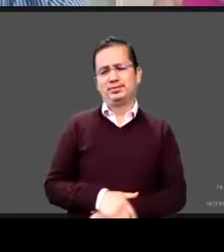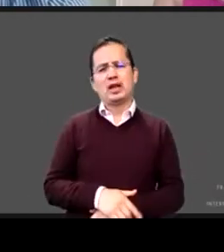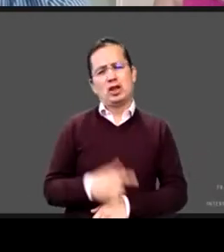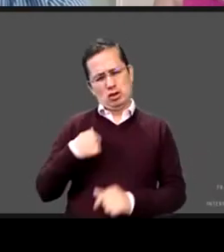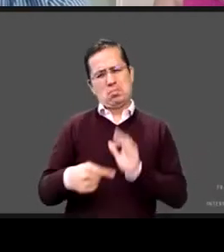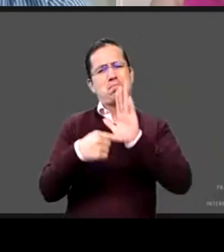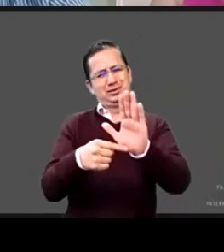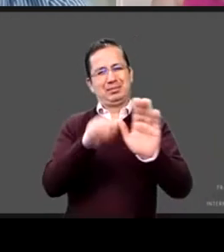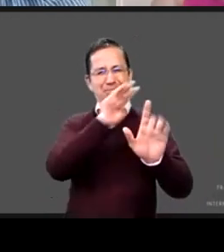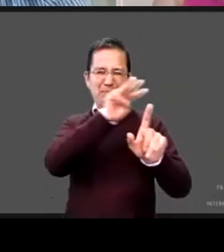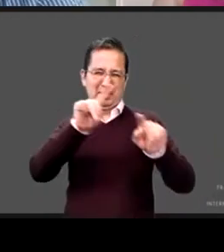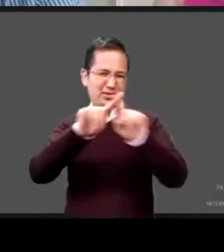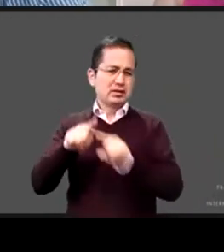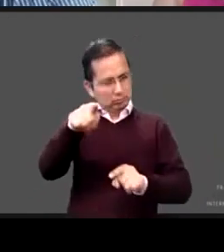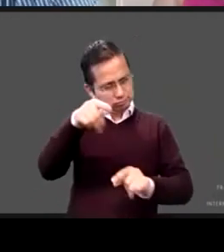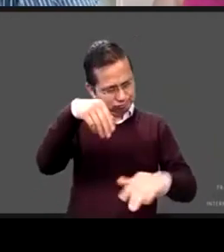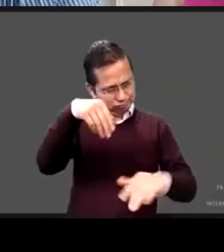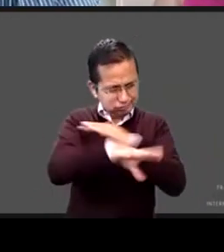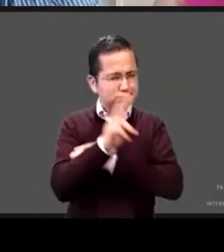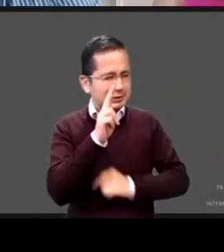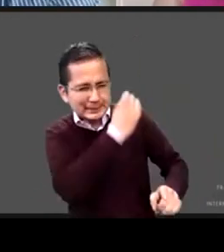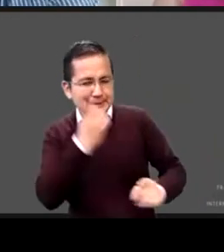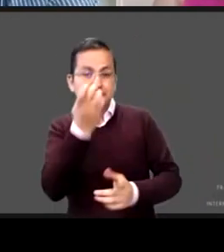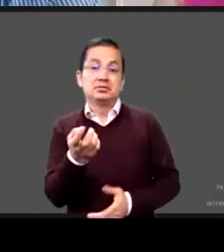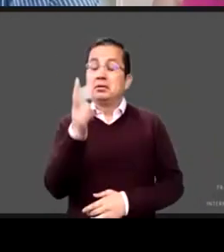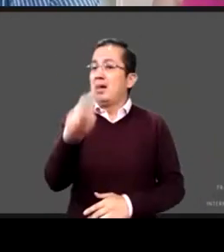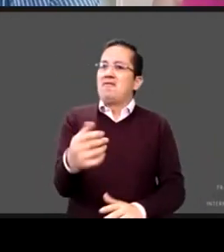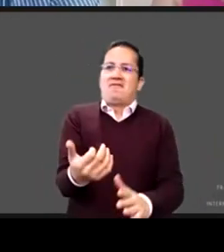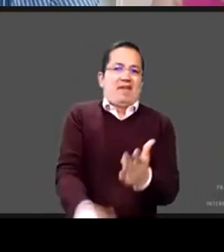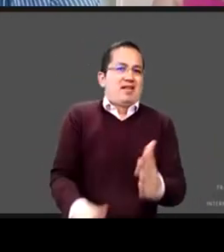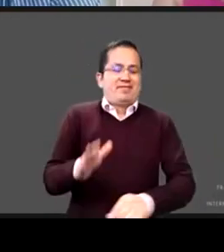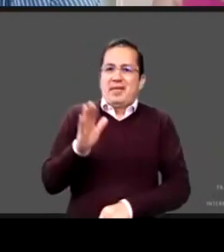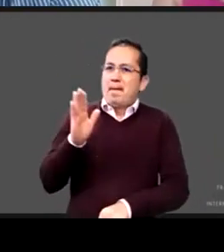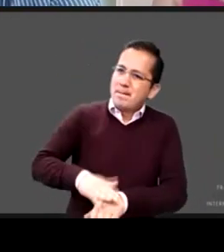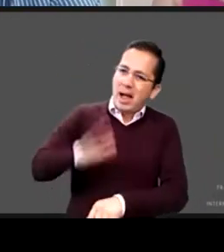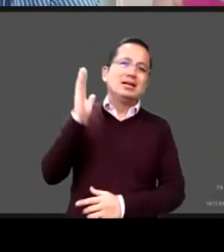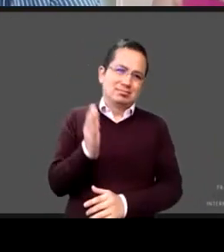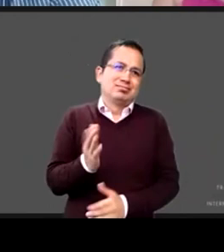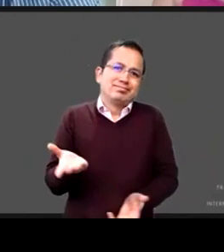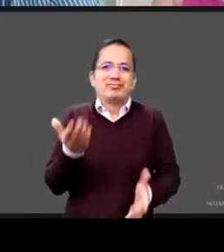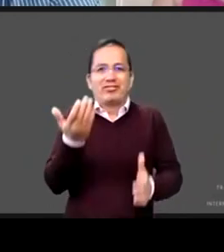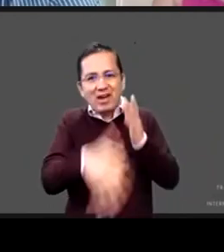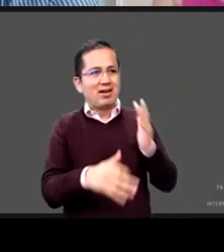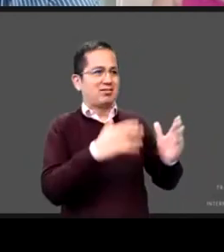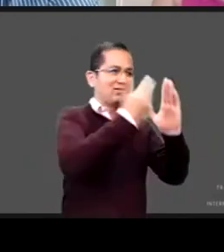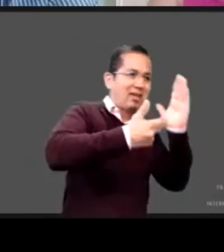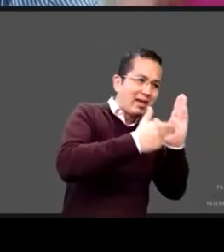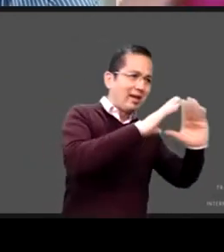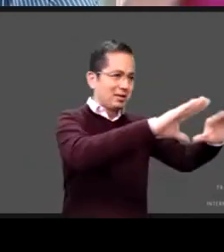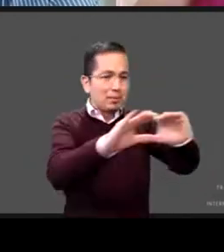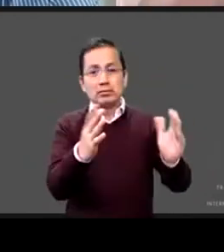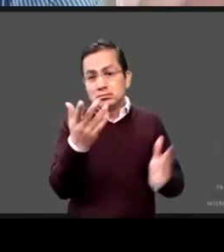muchísimo por hacer. Nos falta tener más talleres en comunidades, en las escuelas, sí. Pero si hay información, entonces les pido,